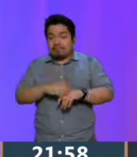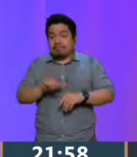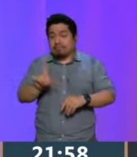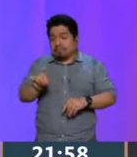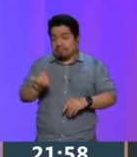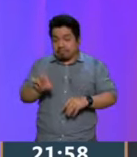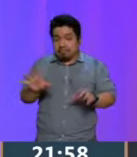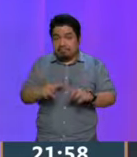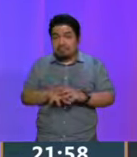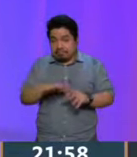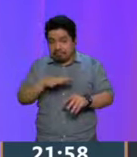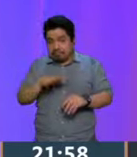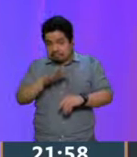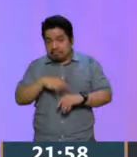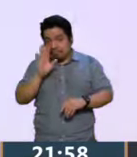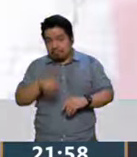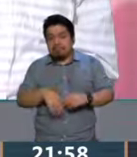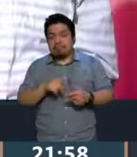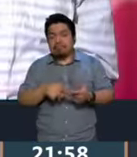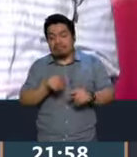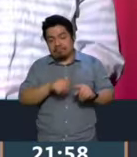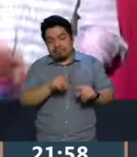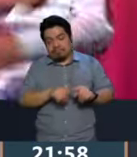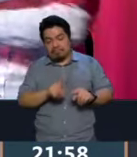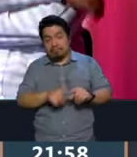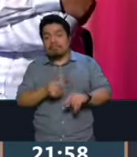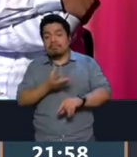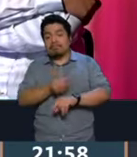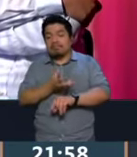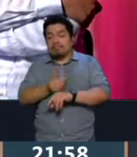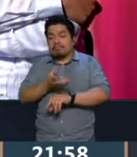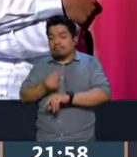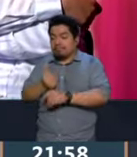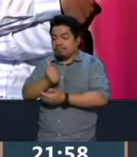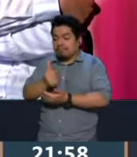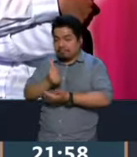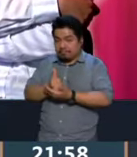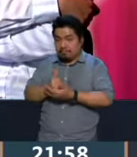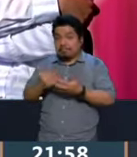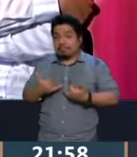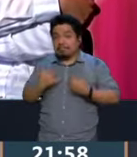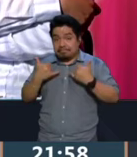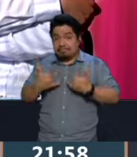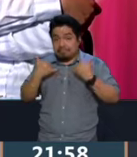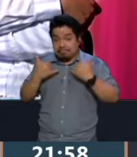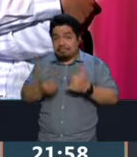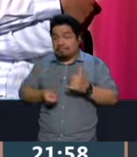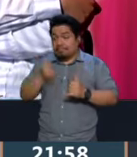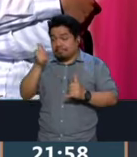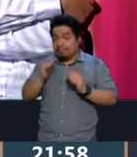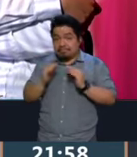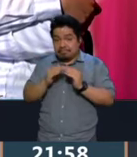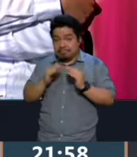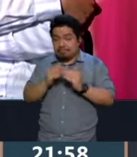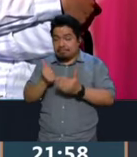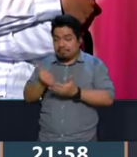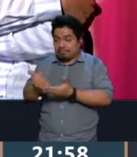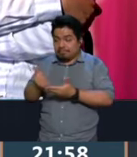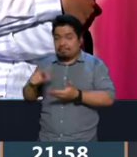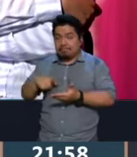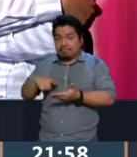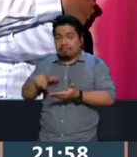vamos a poder reparar toda esta red hidráulica dentro de la ciudad. Los jóvenes vamos a tener la primer vivienda con apoyo del